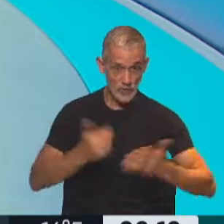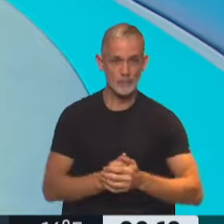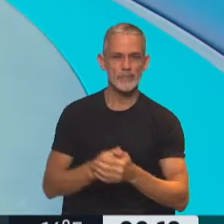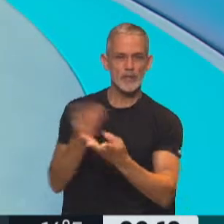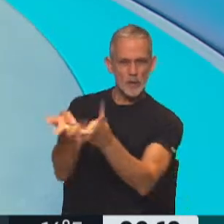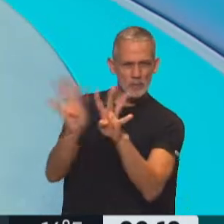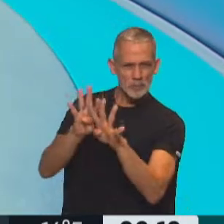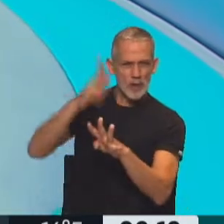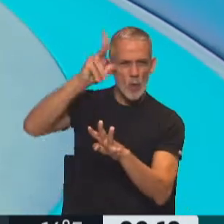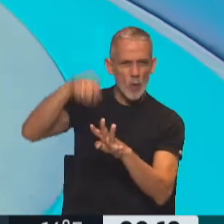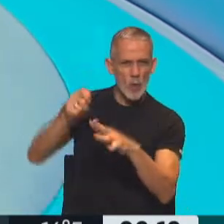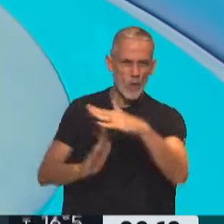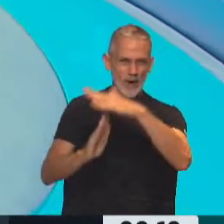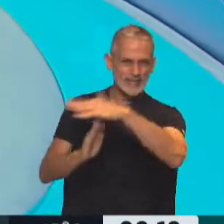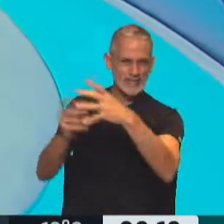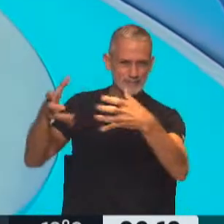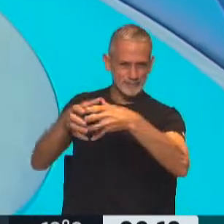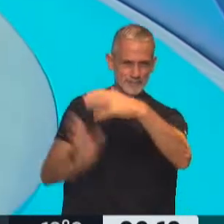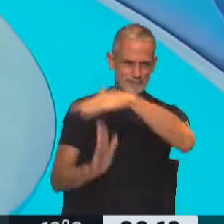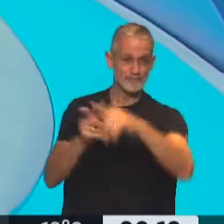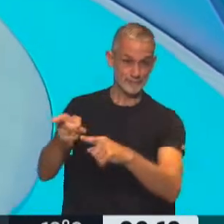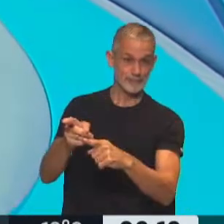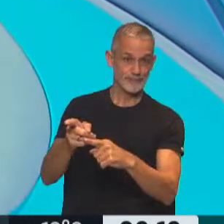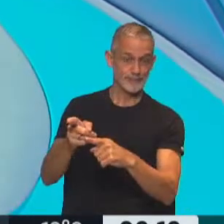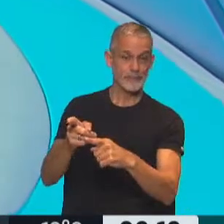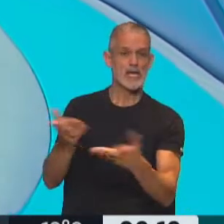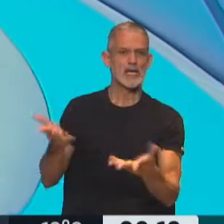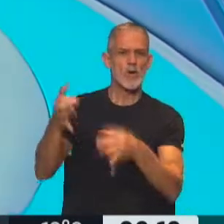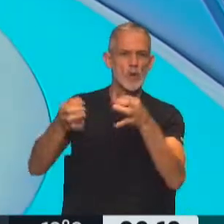Consejo de la Magistratura y tendremos un Consejo de la Magistratura